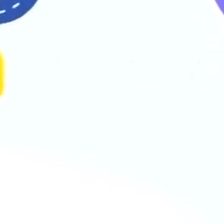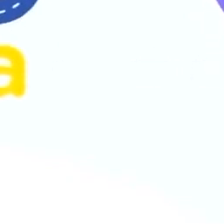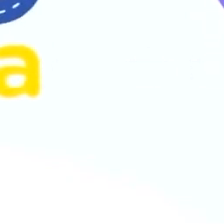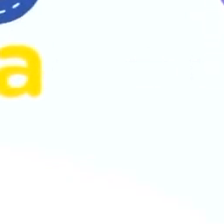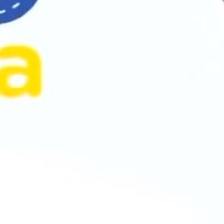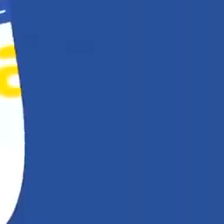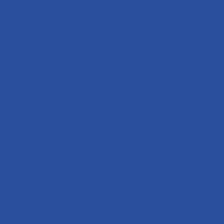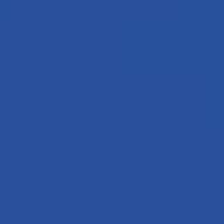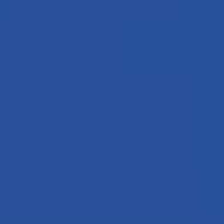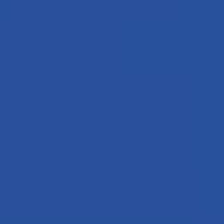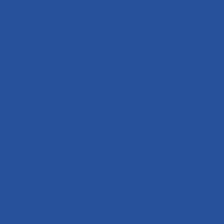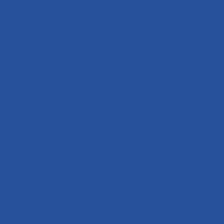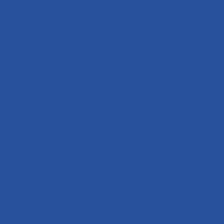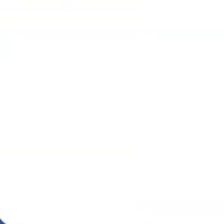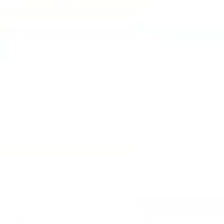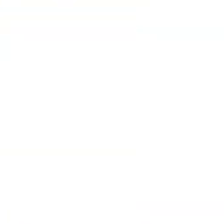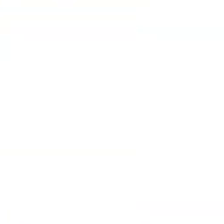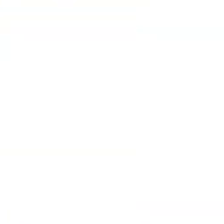en Casa.